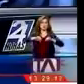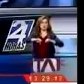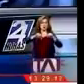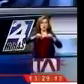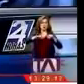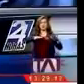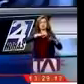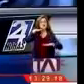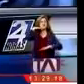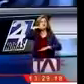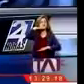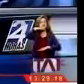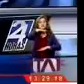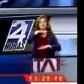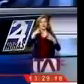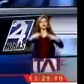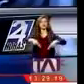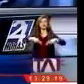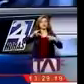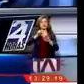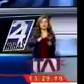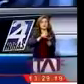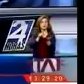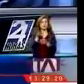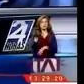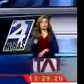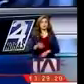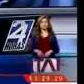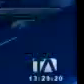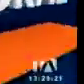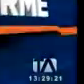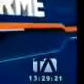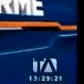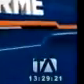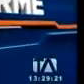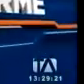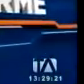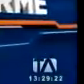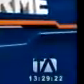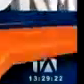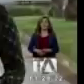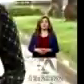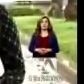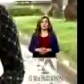defraudación aduanera y tributaria. Joana Ramos informa.